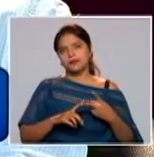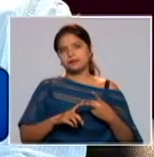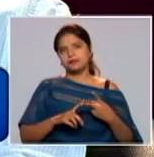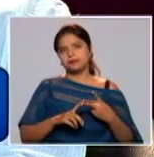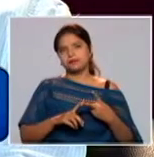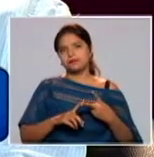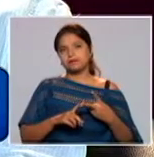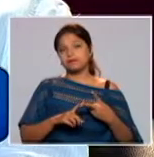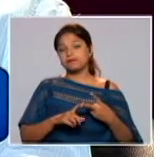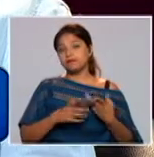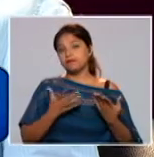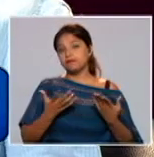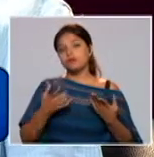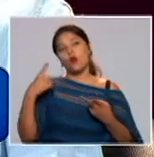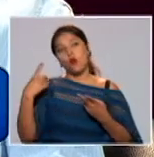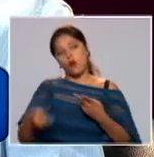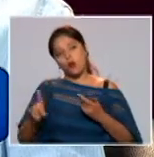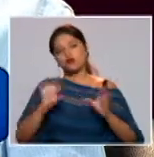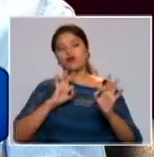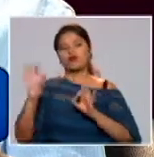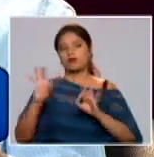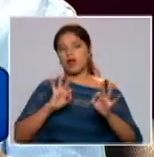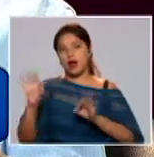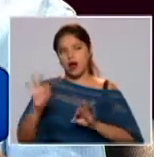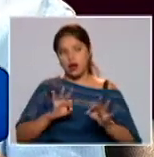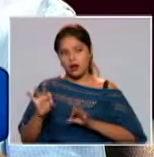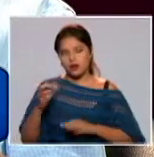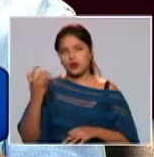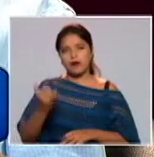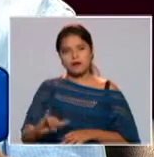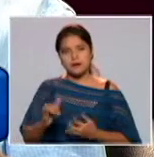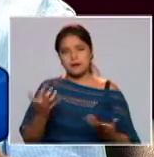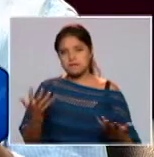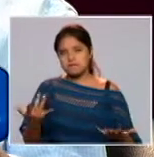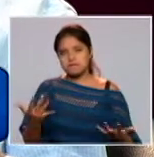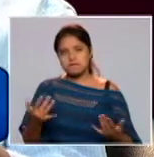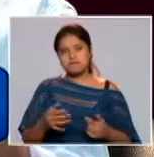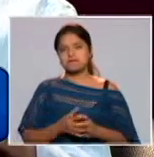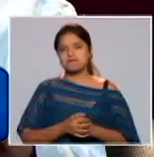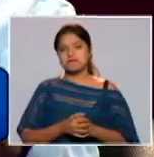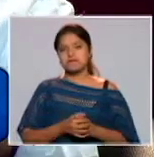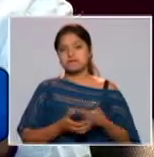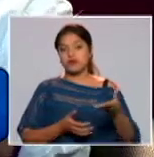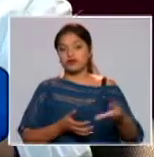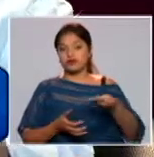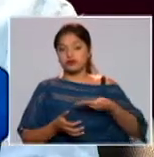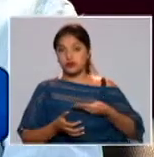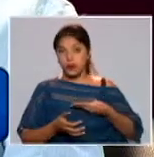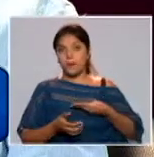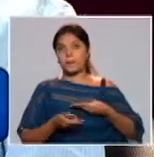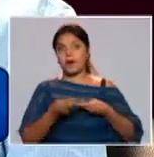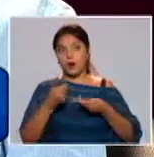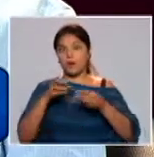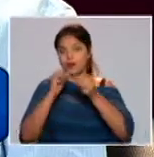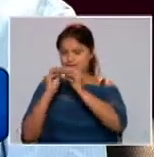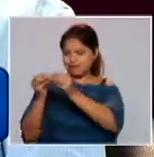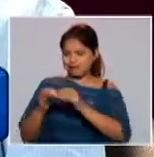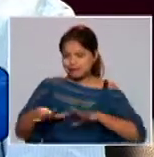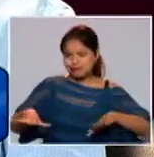esta fabulilla es una farsa obtuvimos una financiación para montaje